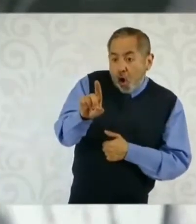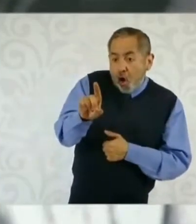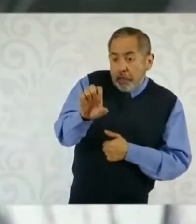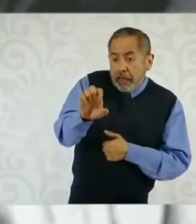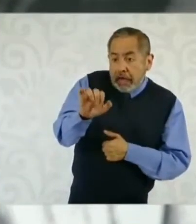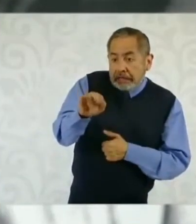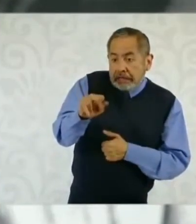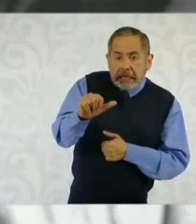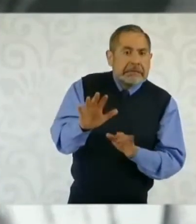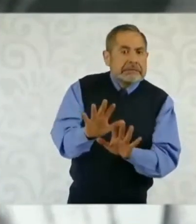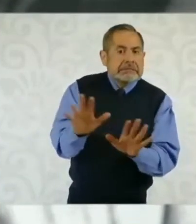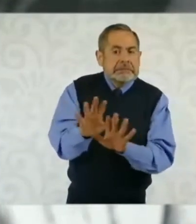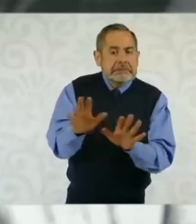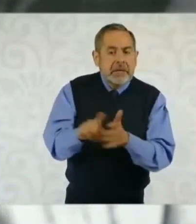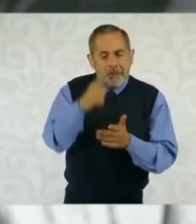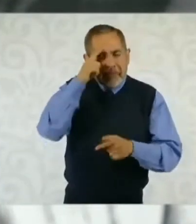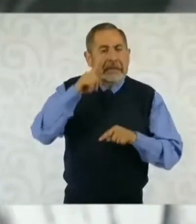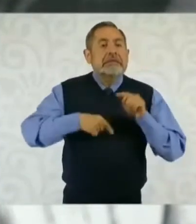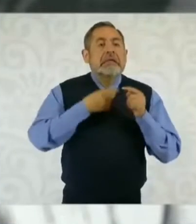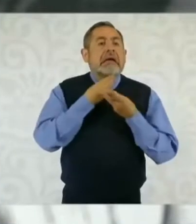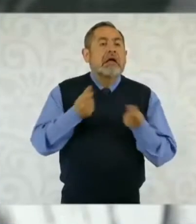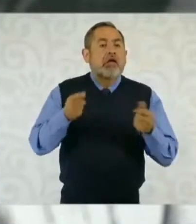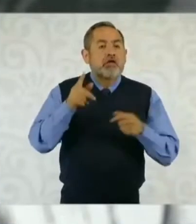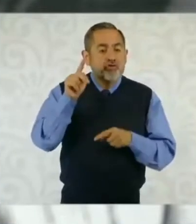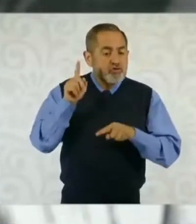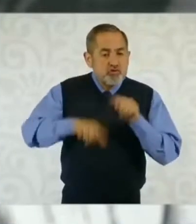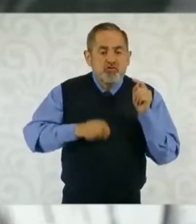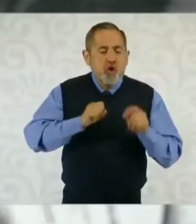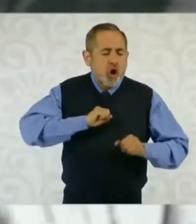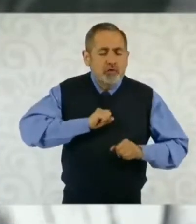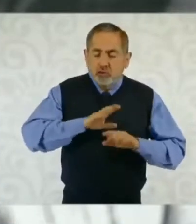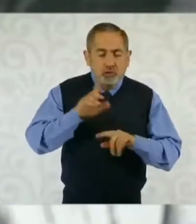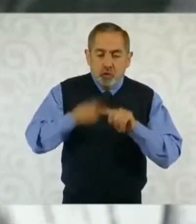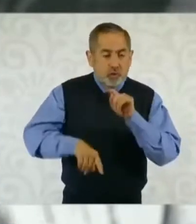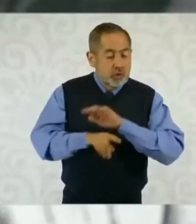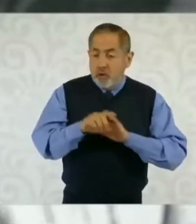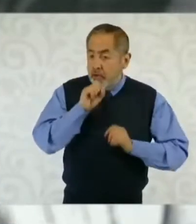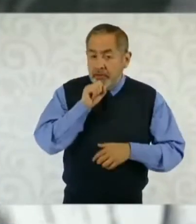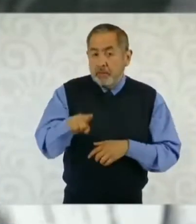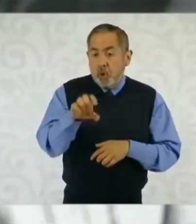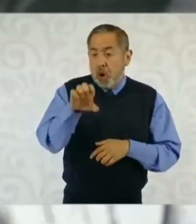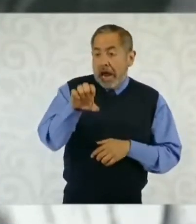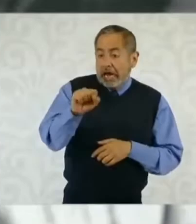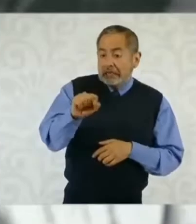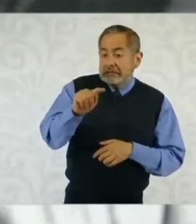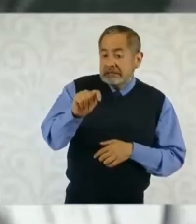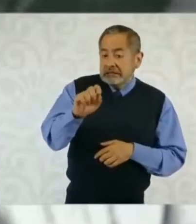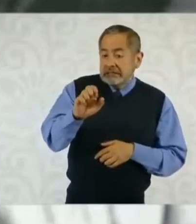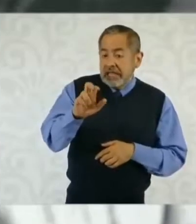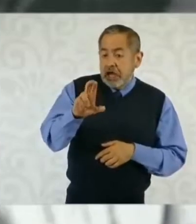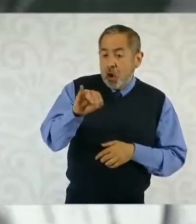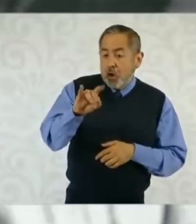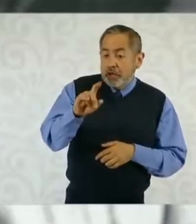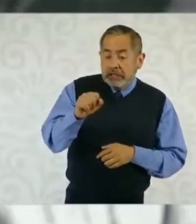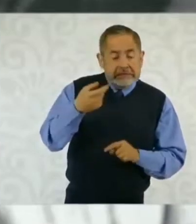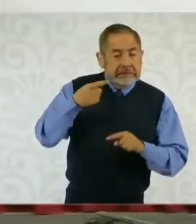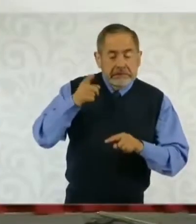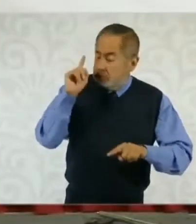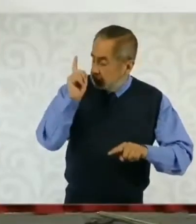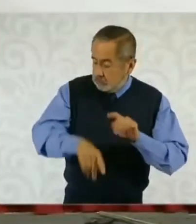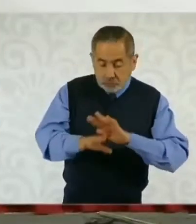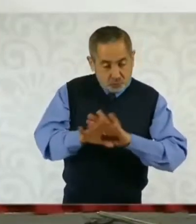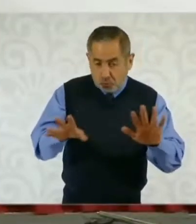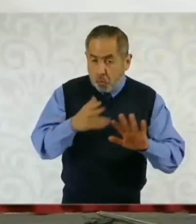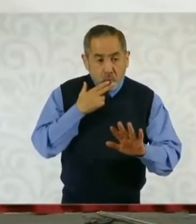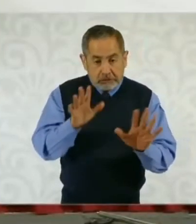de suprimir la tos. Tampoco deben de usarse esteroides para tratar de desinflamar y sobre